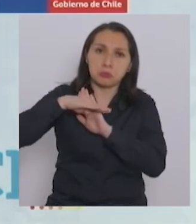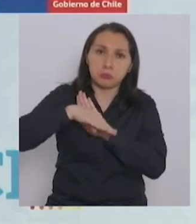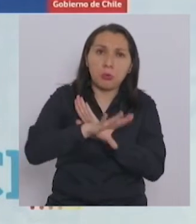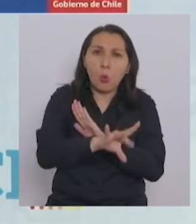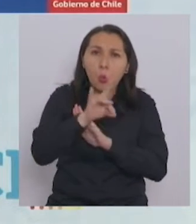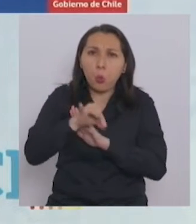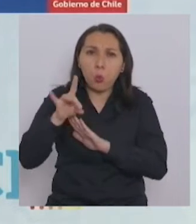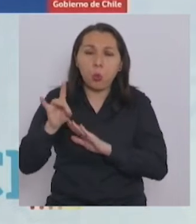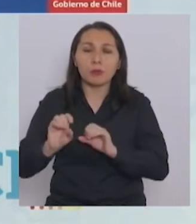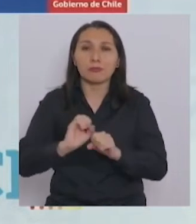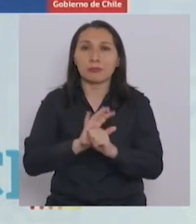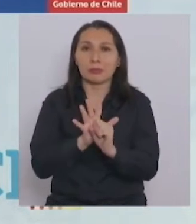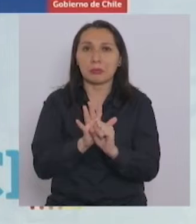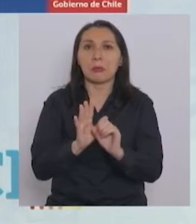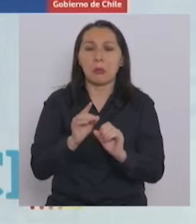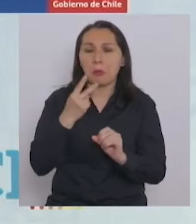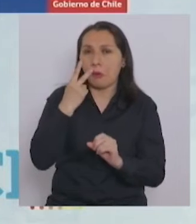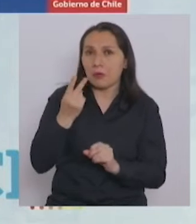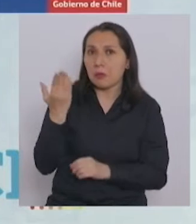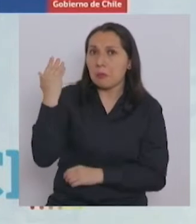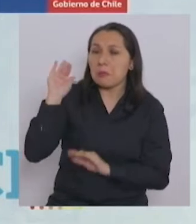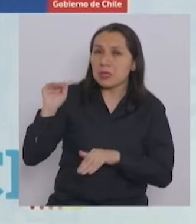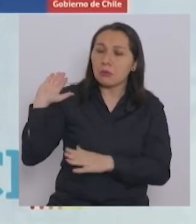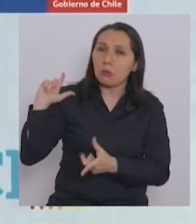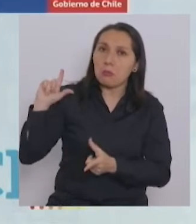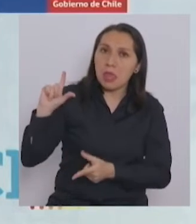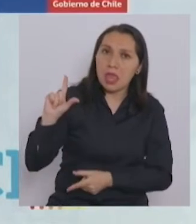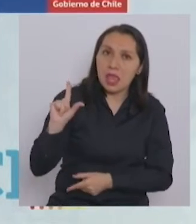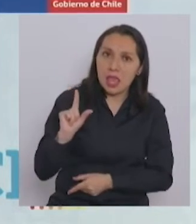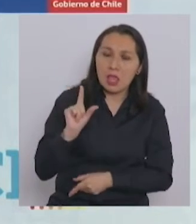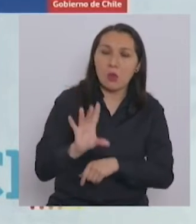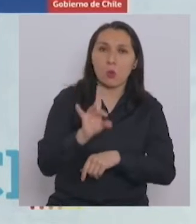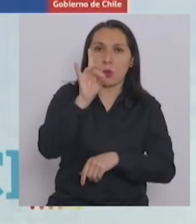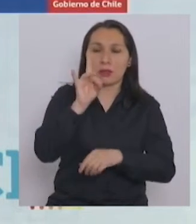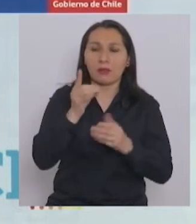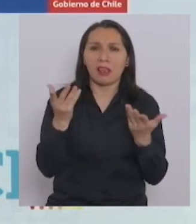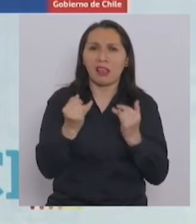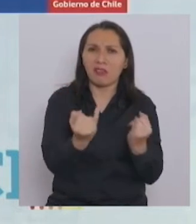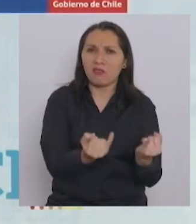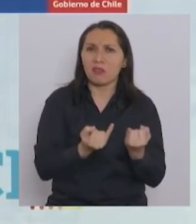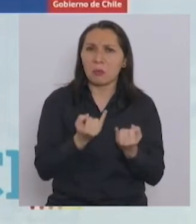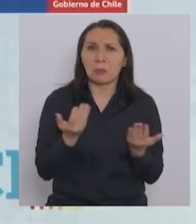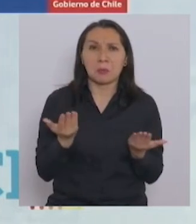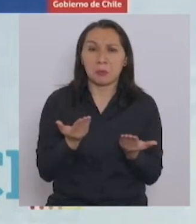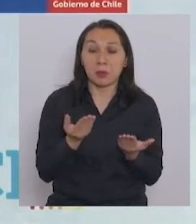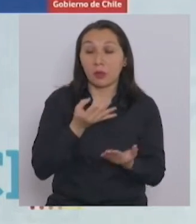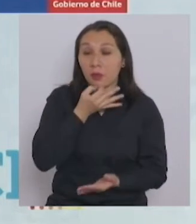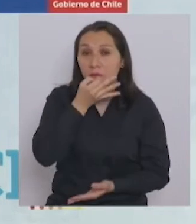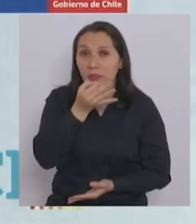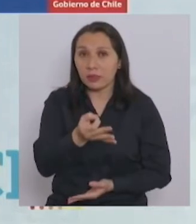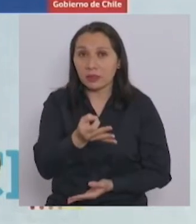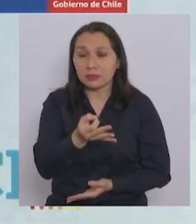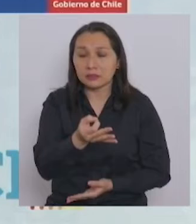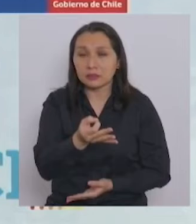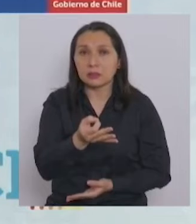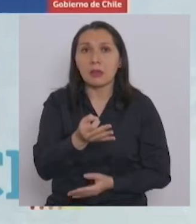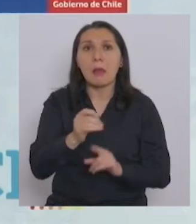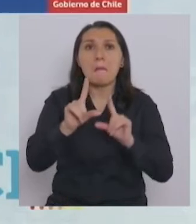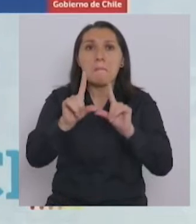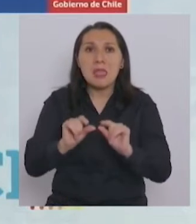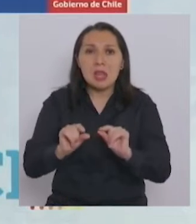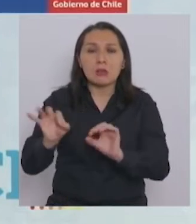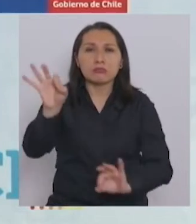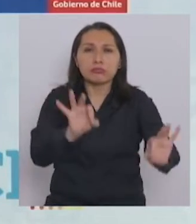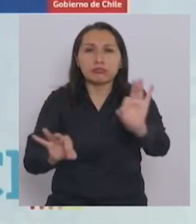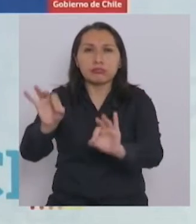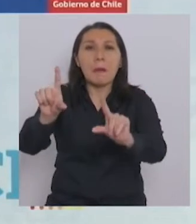sostenido como se ha visto en las últimas semanas. ¿Qué nos dicen estos datos? Bueno, nos dicen que hay una menor